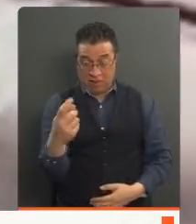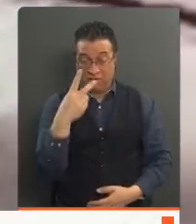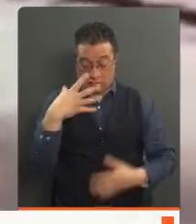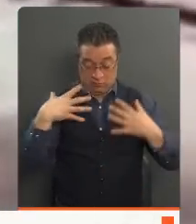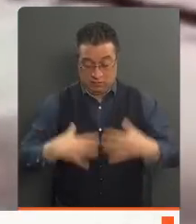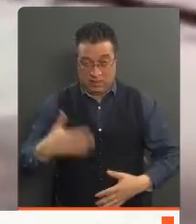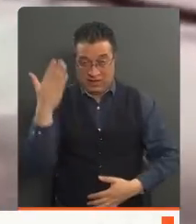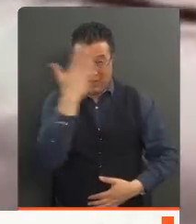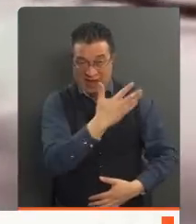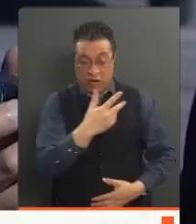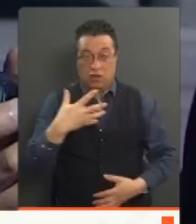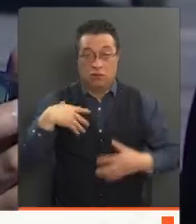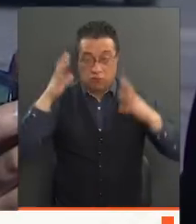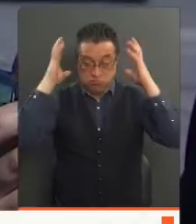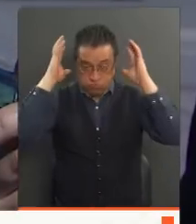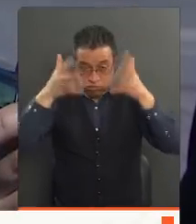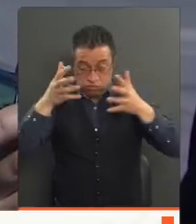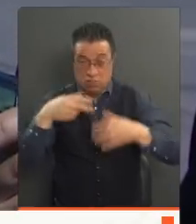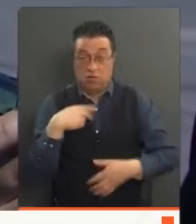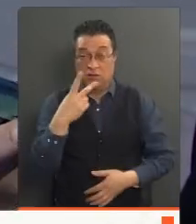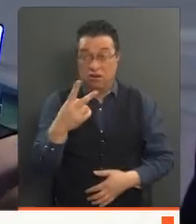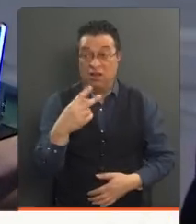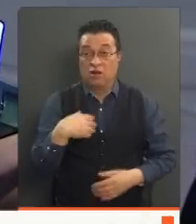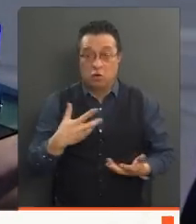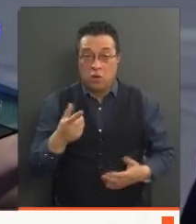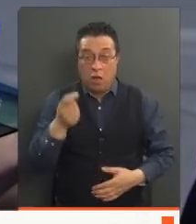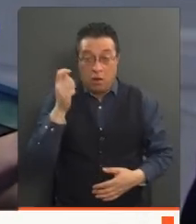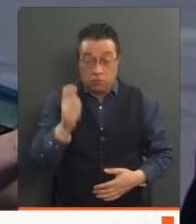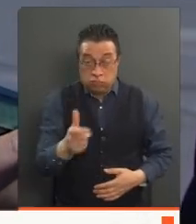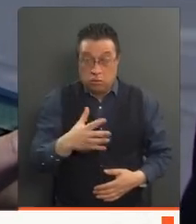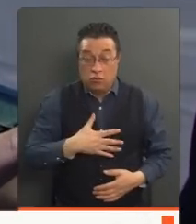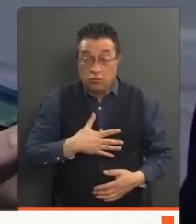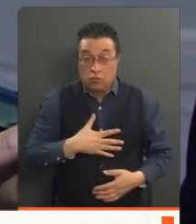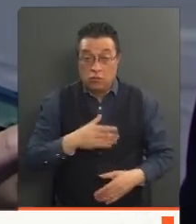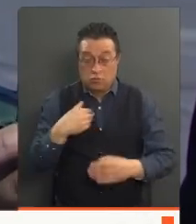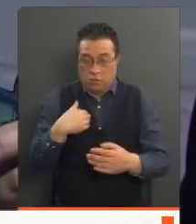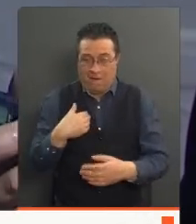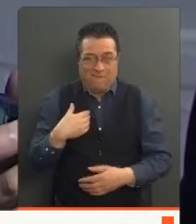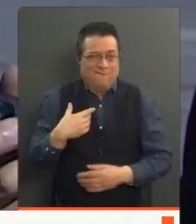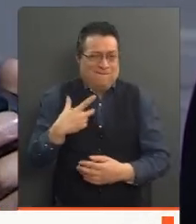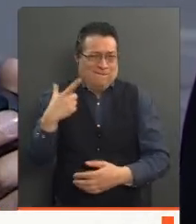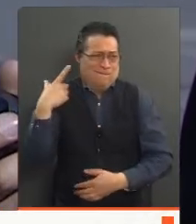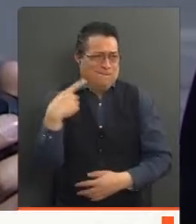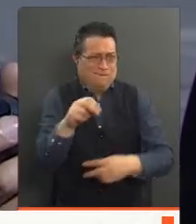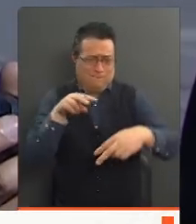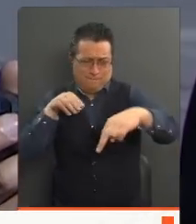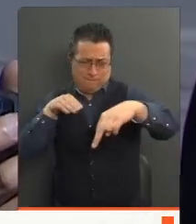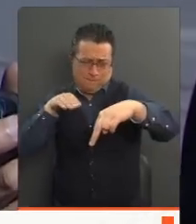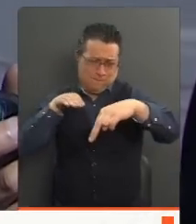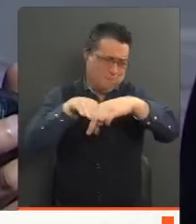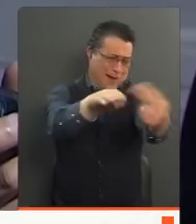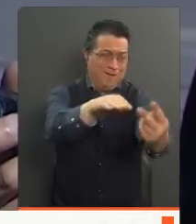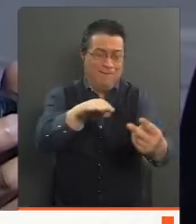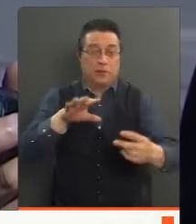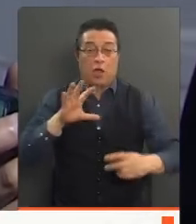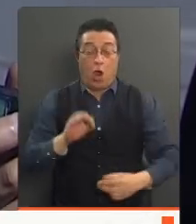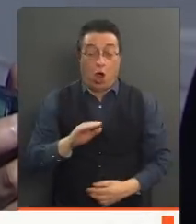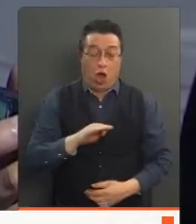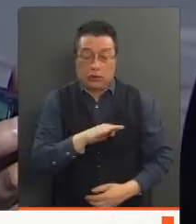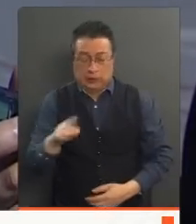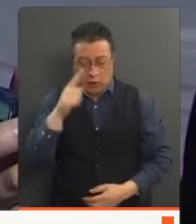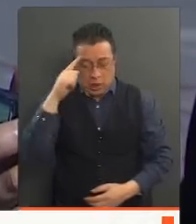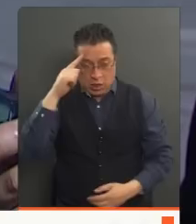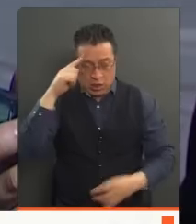con un pelo negro, un capuchón. Y en esa fracción de segundo que dije, yo sigo de largo con este tipo al frente o lo esquivo.